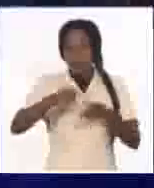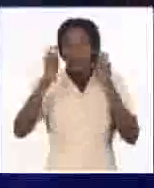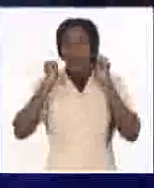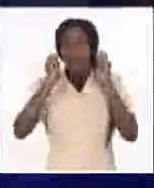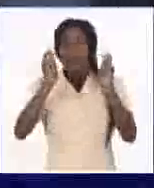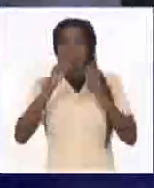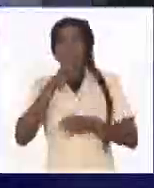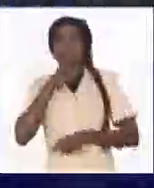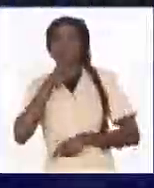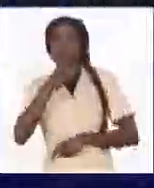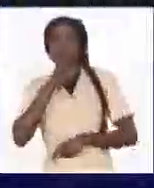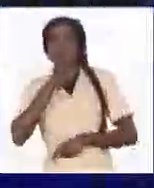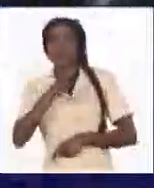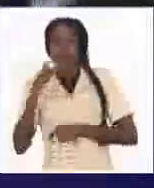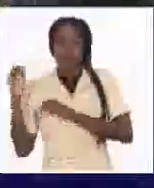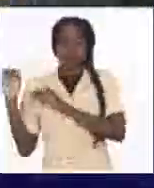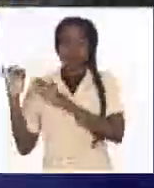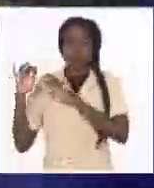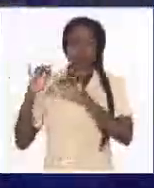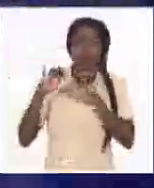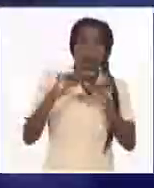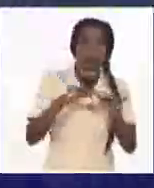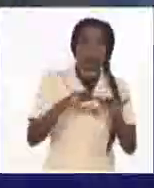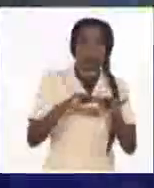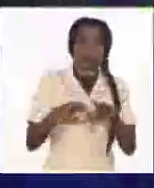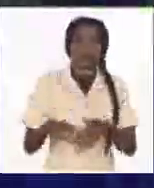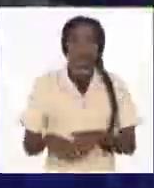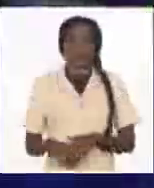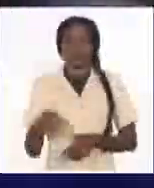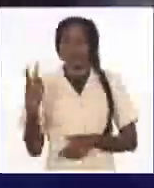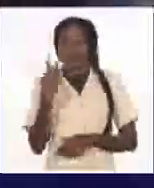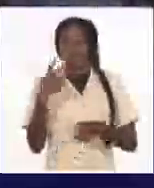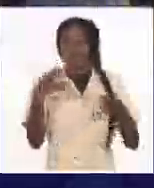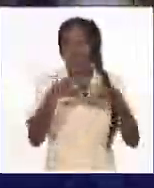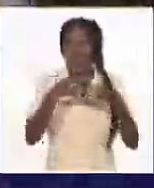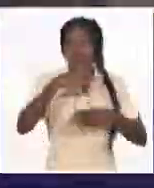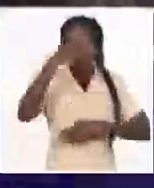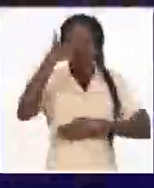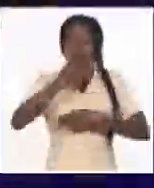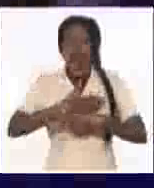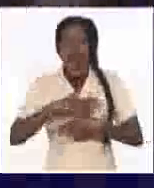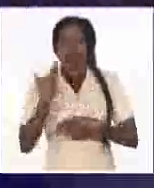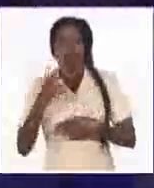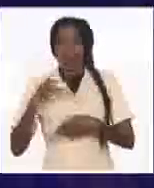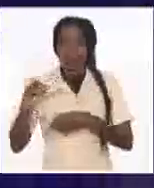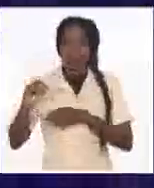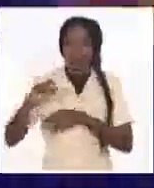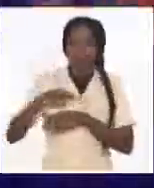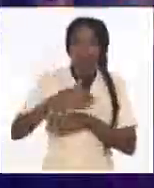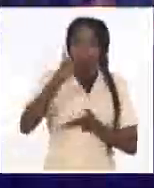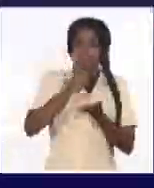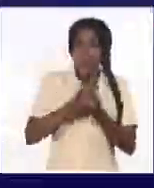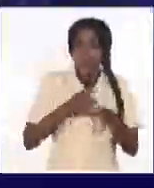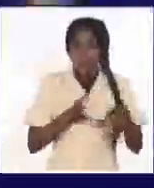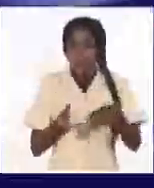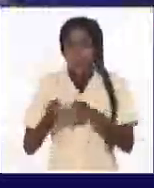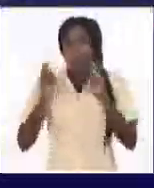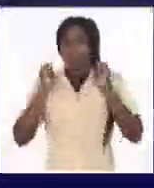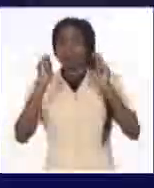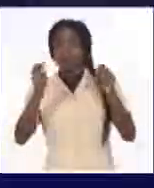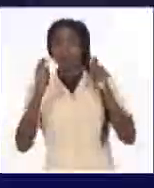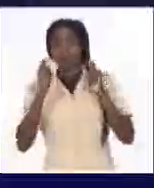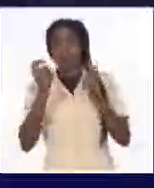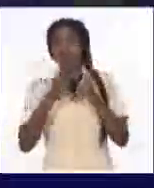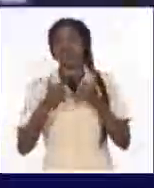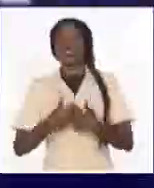y realizaron incluso el saludo nazi. Un segundo grupo interrumpió el paso por la céntrica Gran Vía, marchando rumbo al Congreso de los